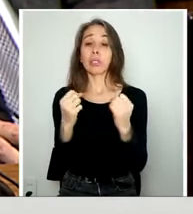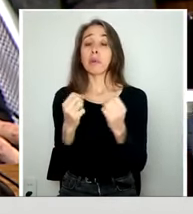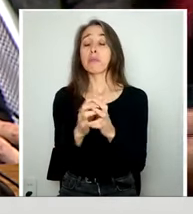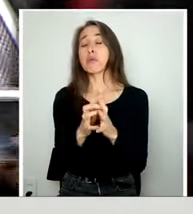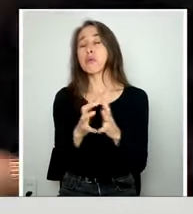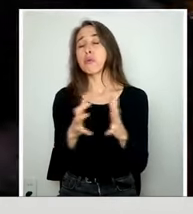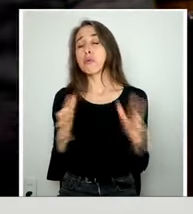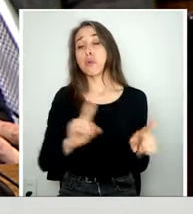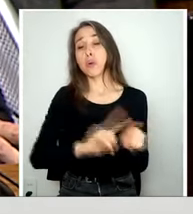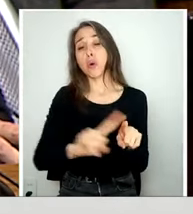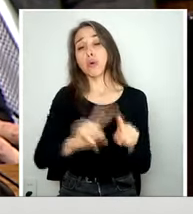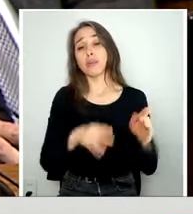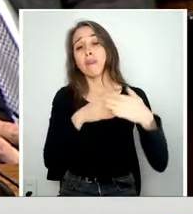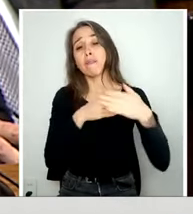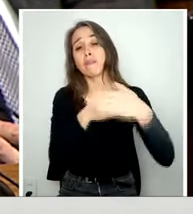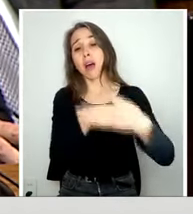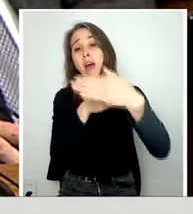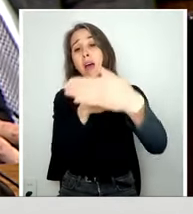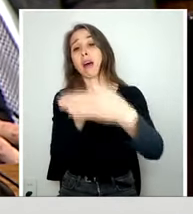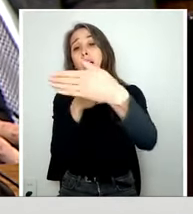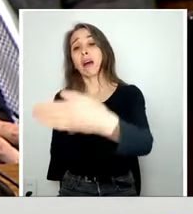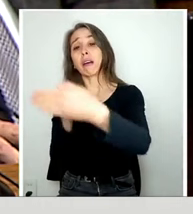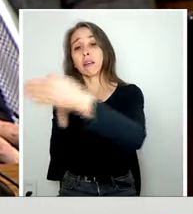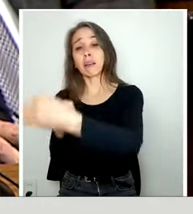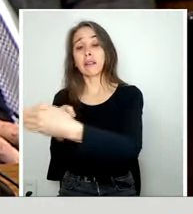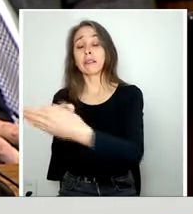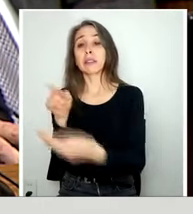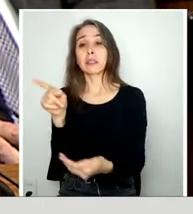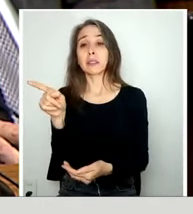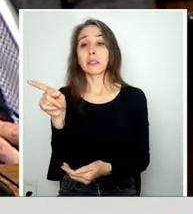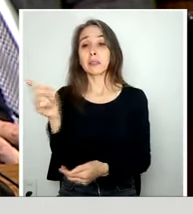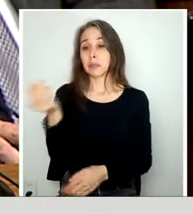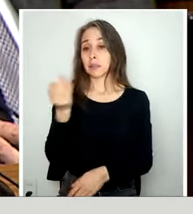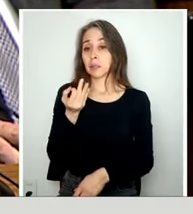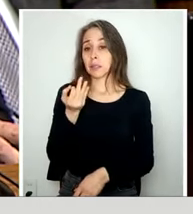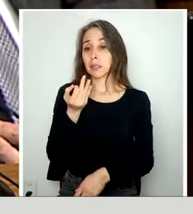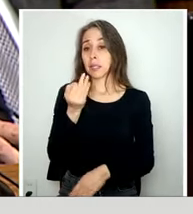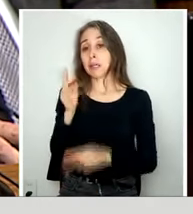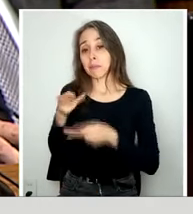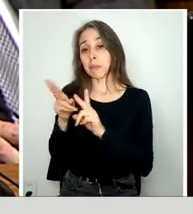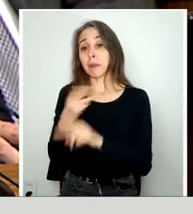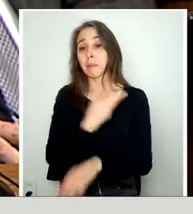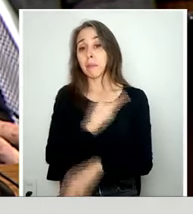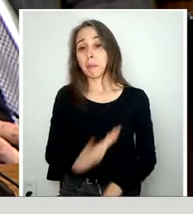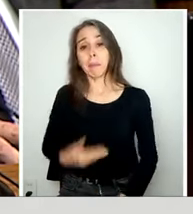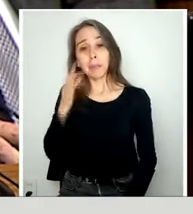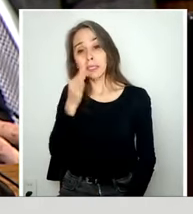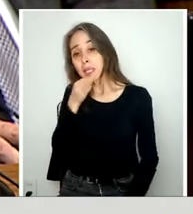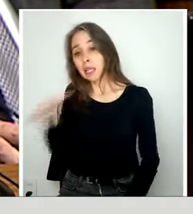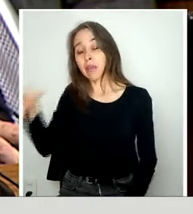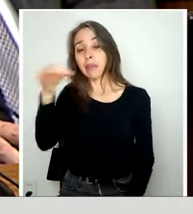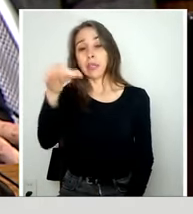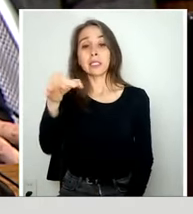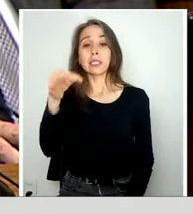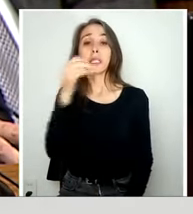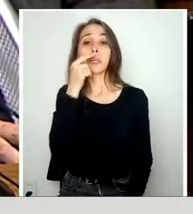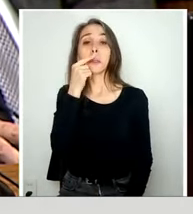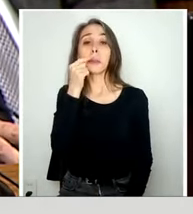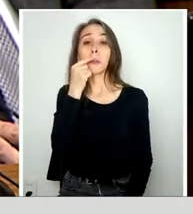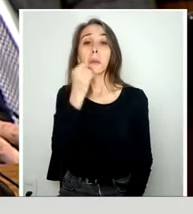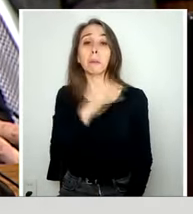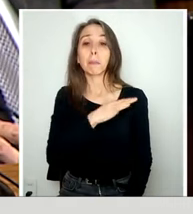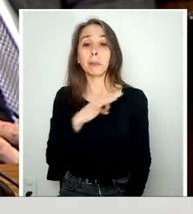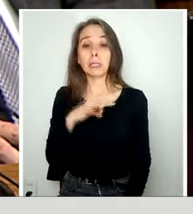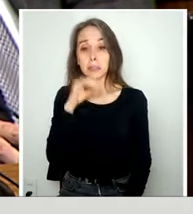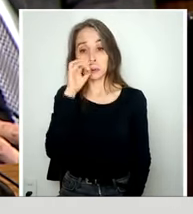no solamente si me permite presidenta plantearle al ministro creo que no solamente las barreras